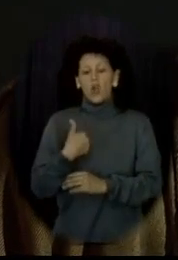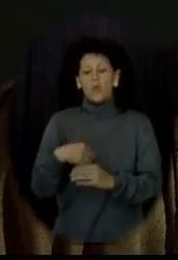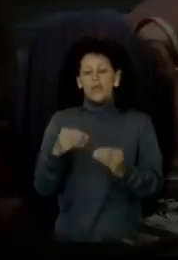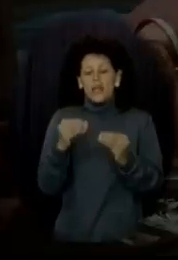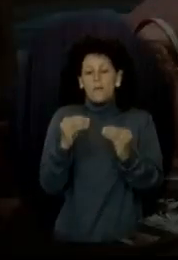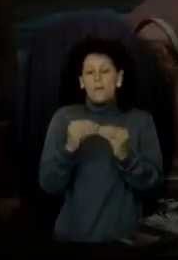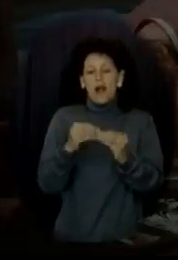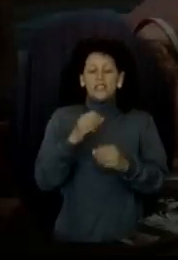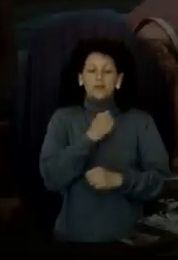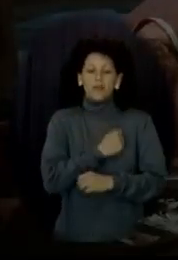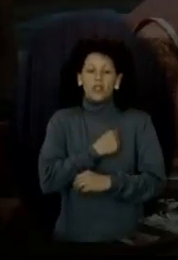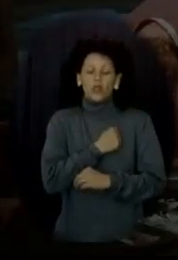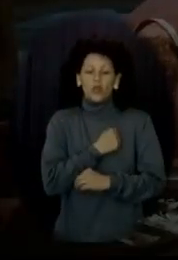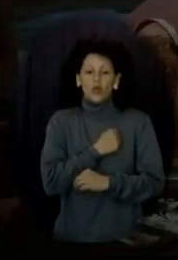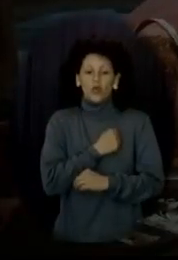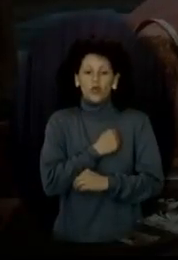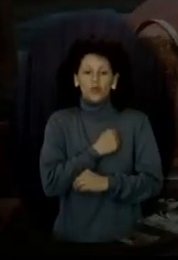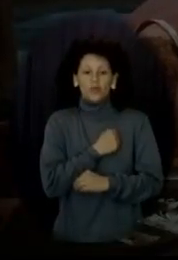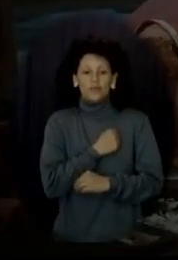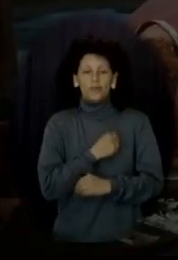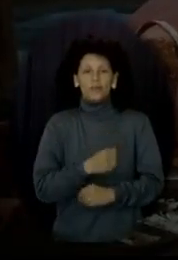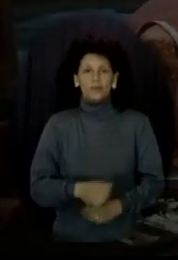quien más le perdonó. Tienes razón.